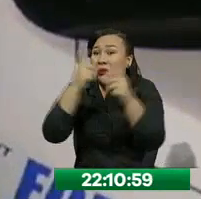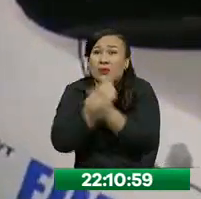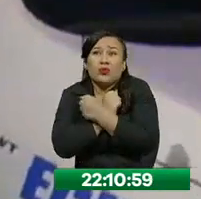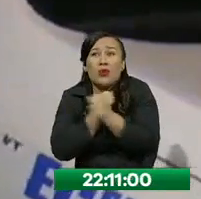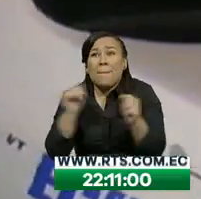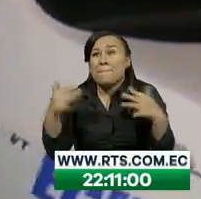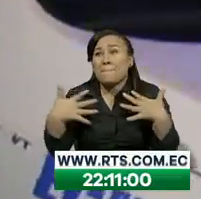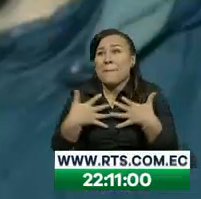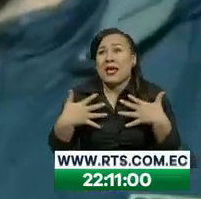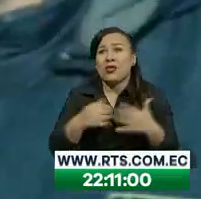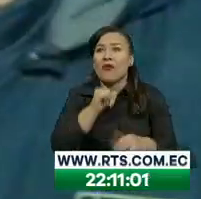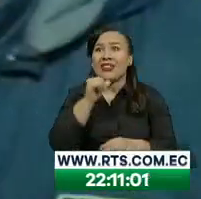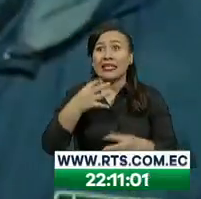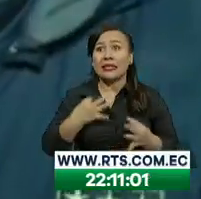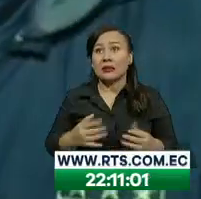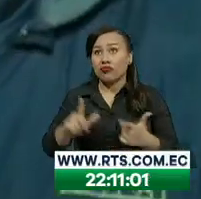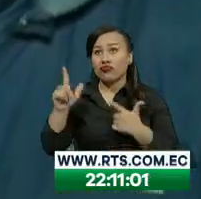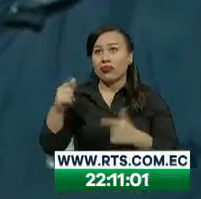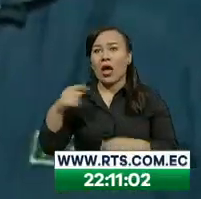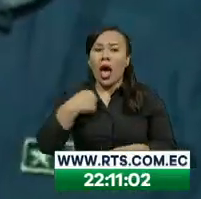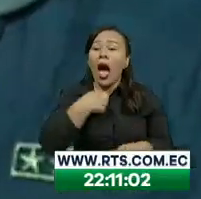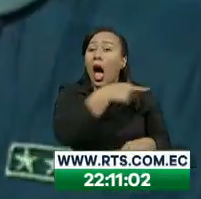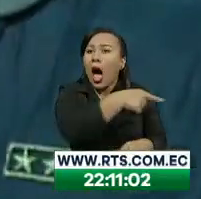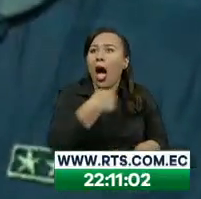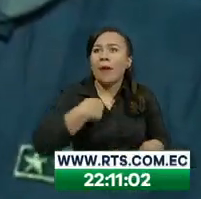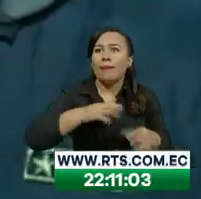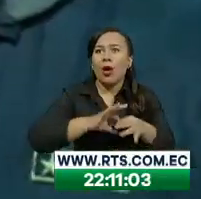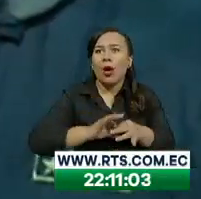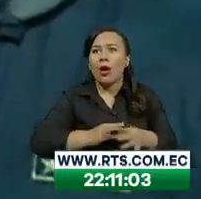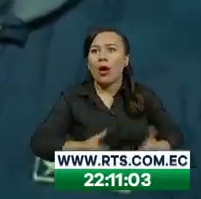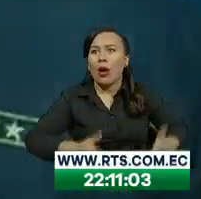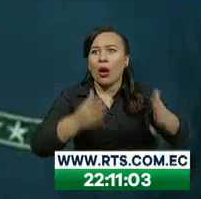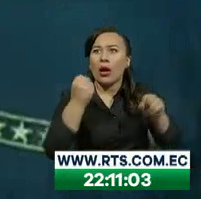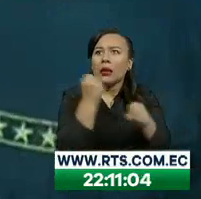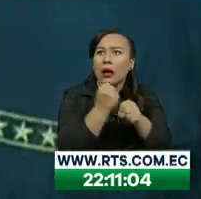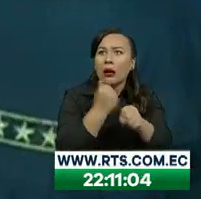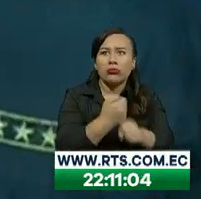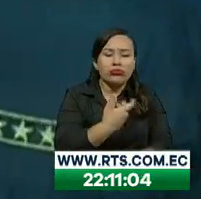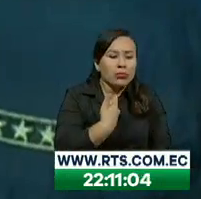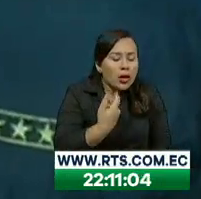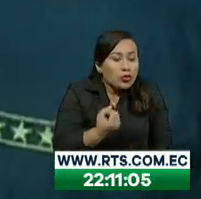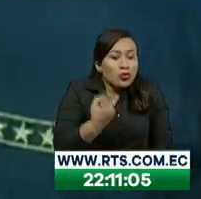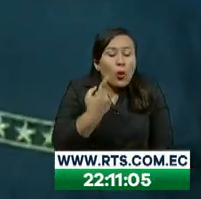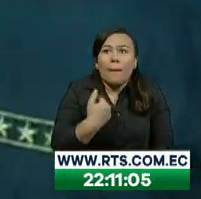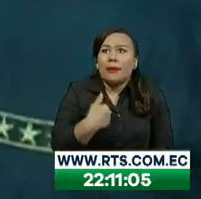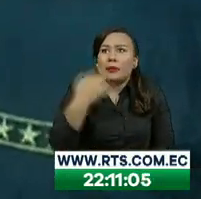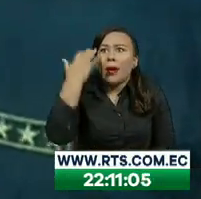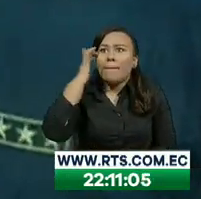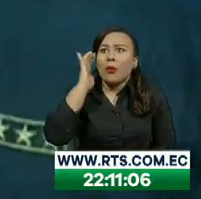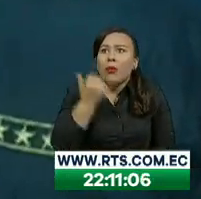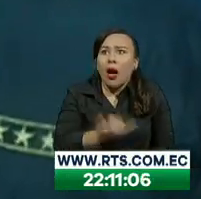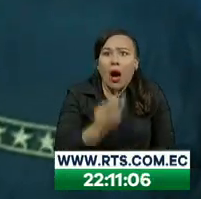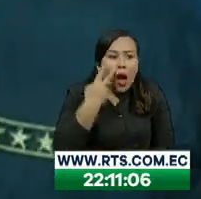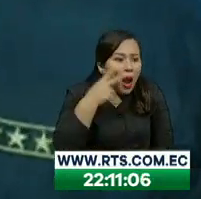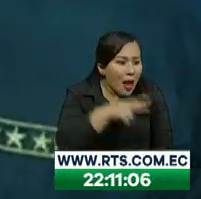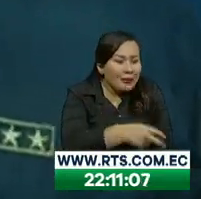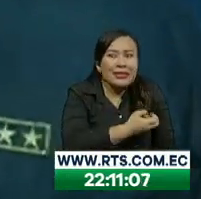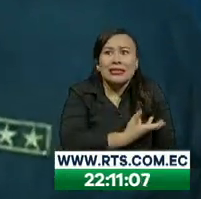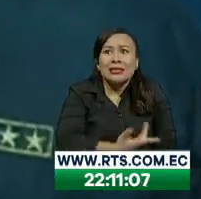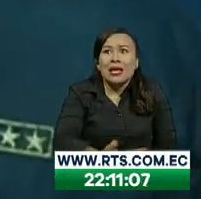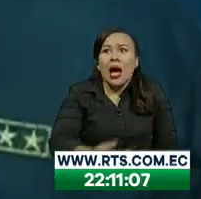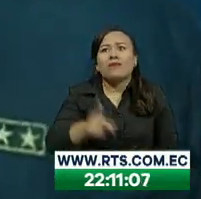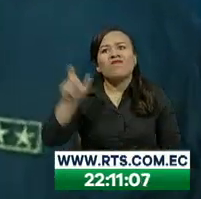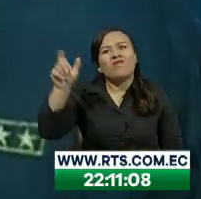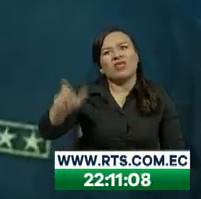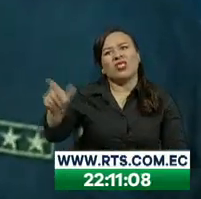e inseguridad. Es un compañerito de trabajo de aquí, de los estibadores. Si nos encontramos más que todo con esto de los señores